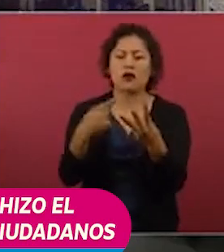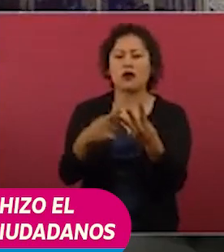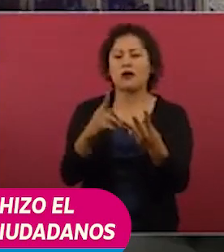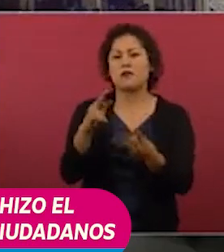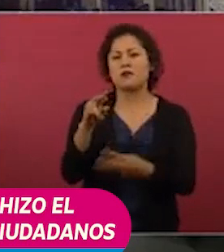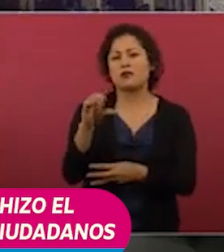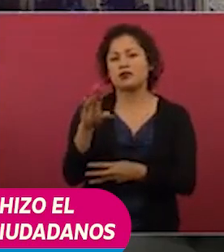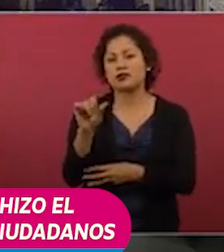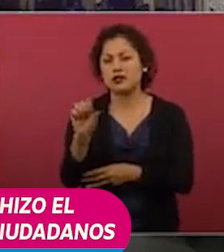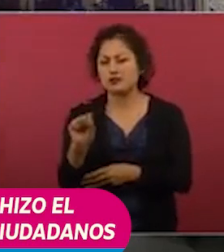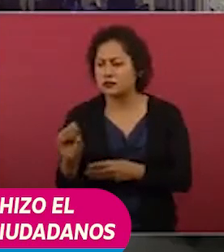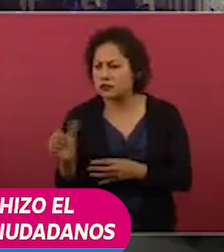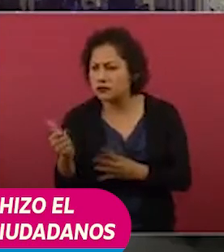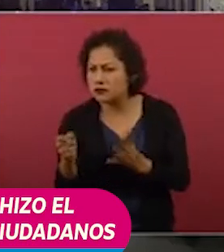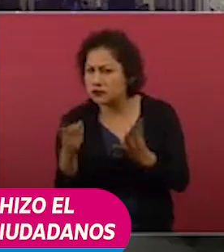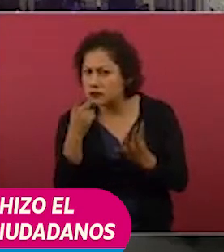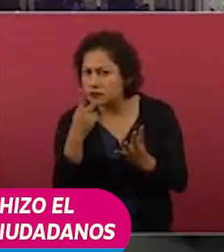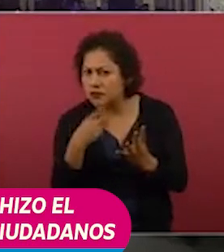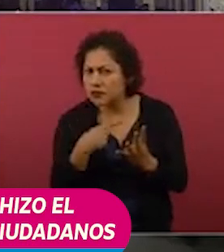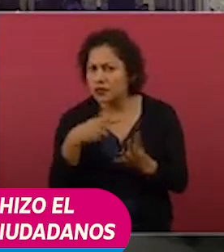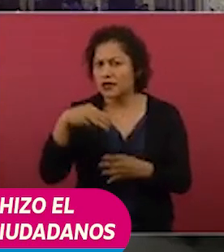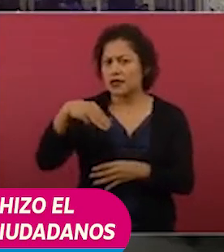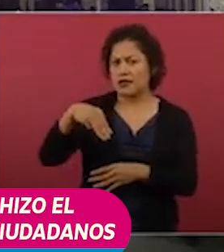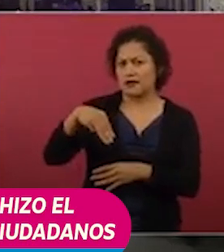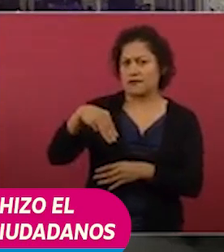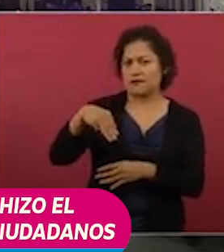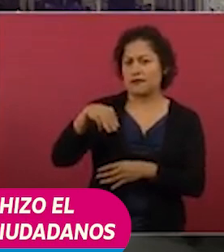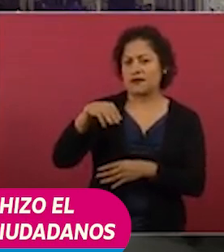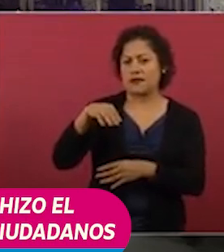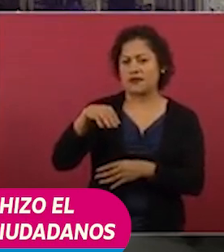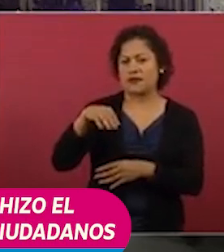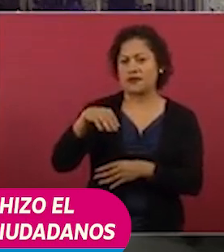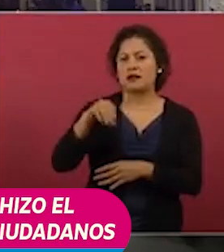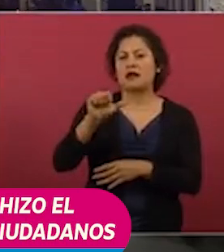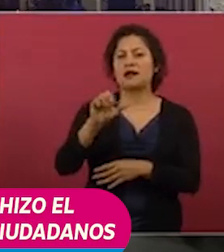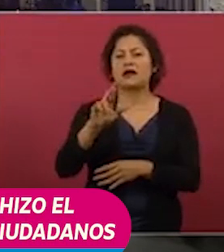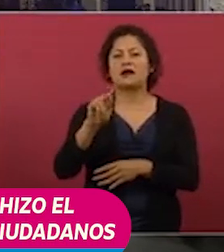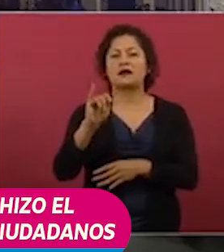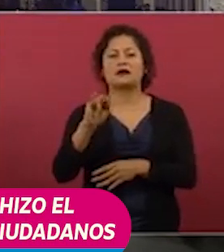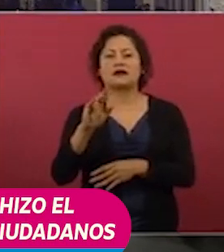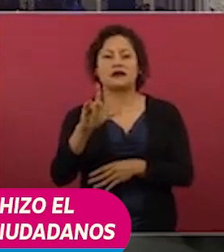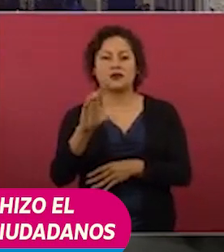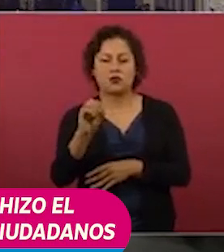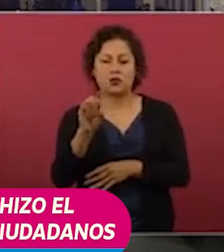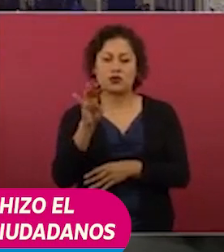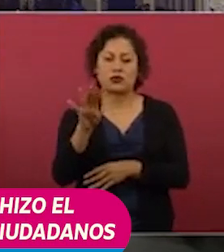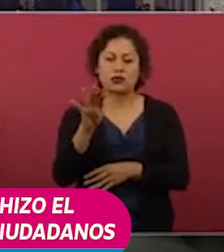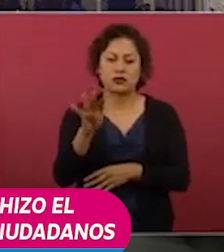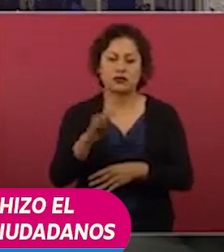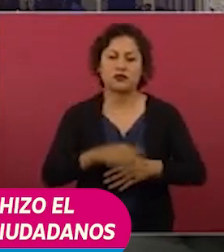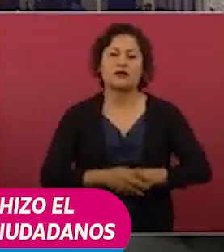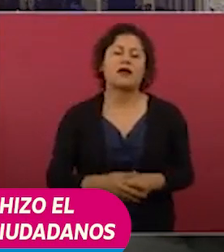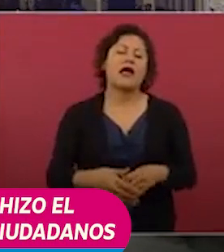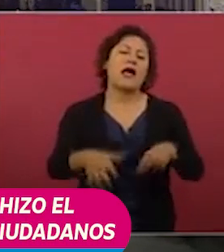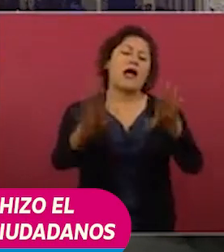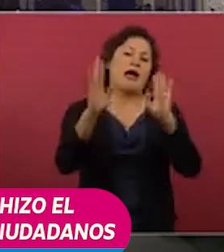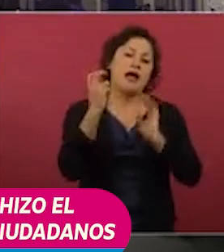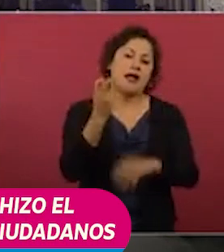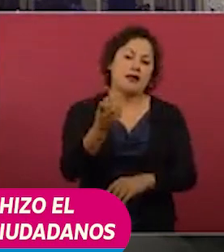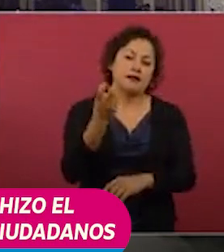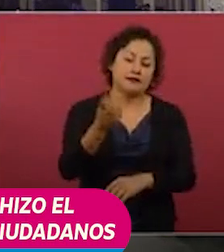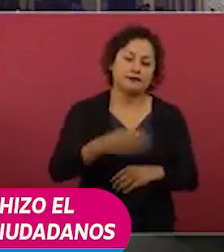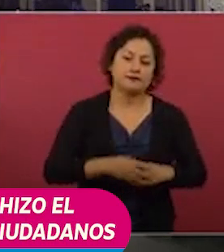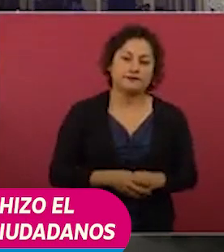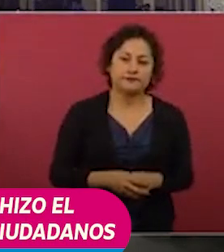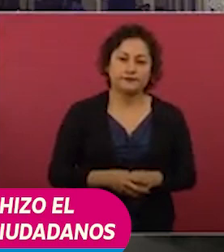¿Cuál otro dijiste? M19. No. Artículo 19. Artículo 19. Red por los. Sí.